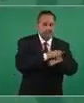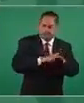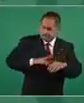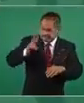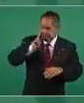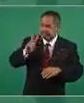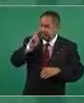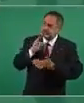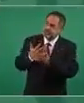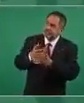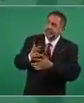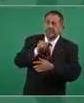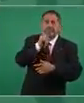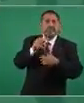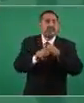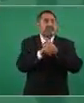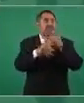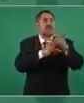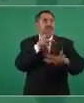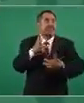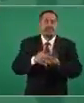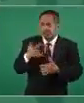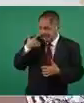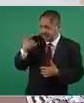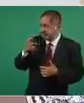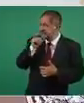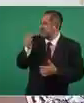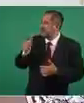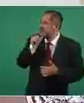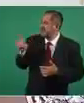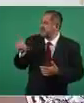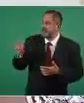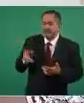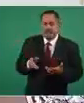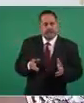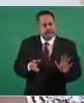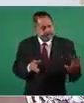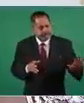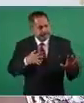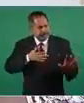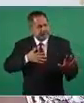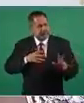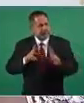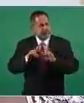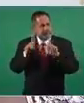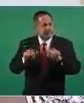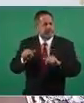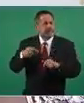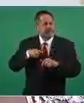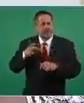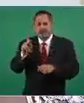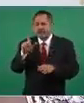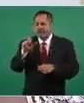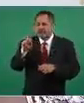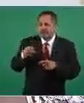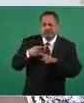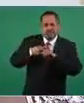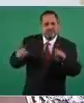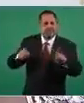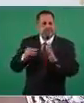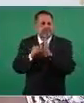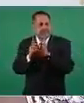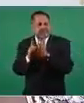se frotan las manos. Además, porque estamos llevando a cabo una estrategia distinta, porque